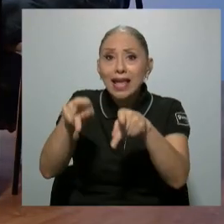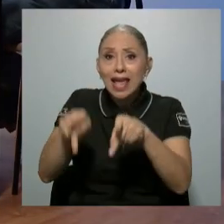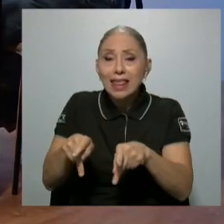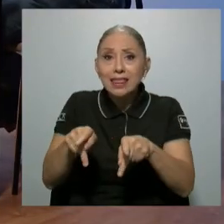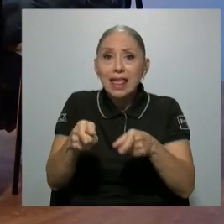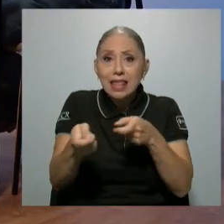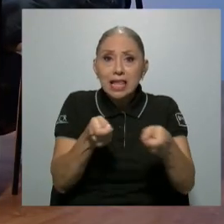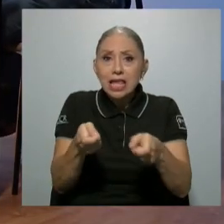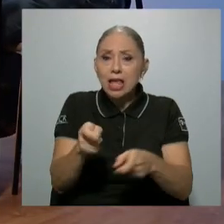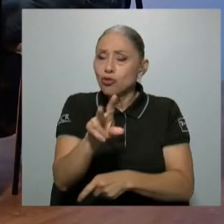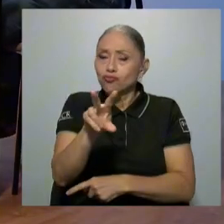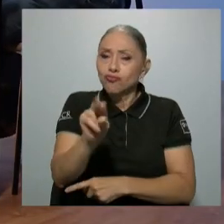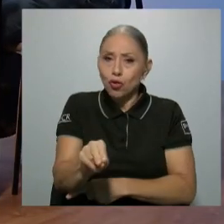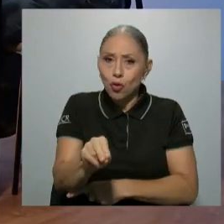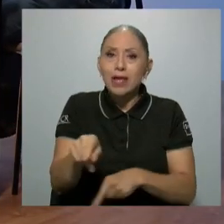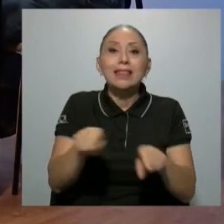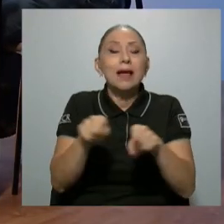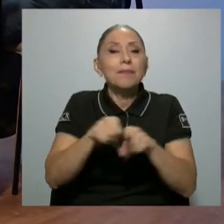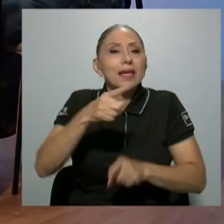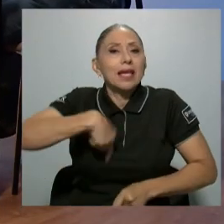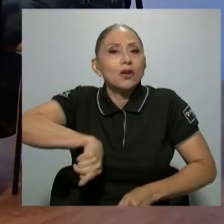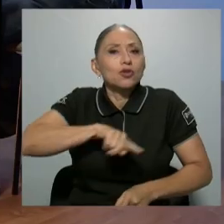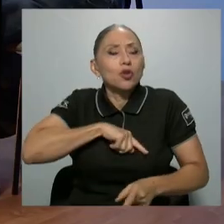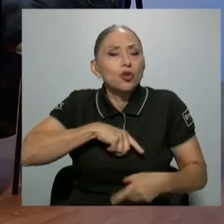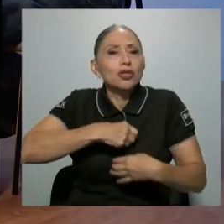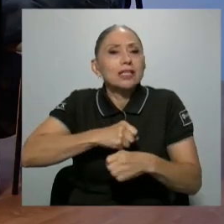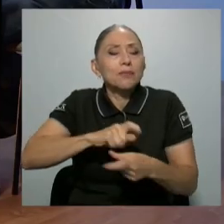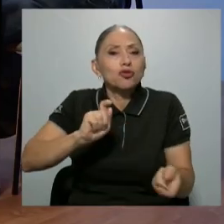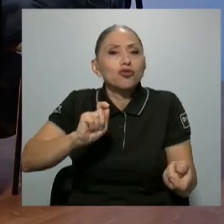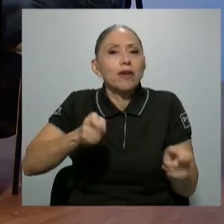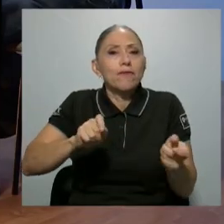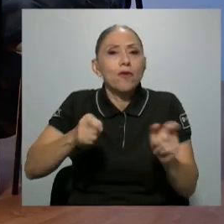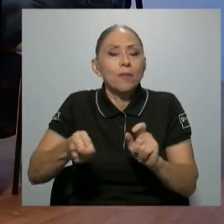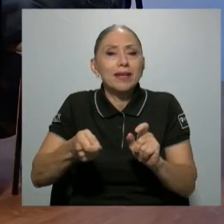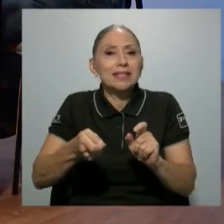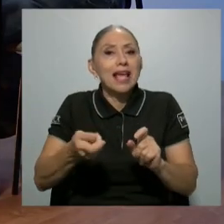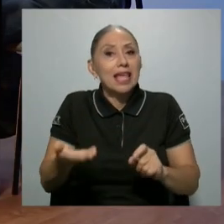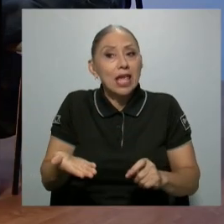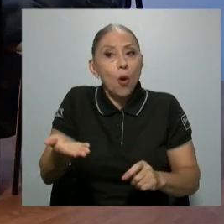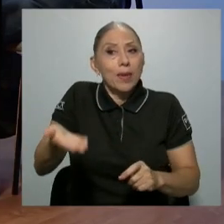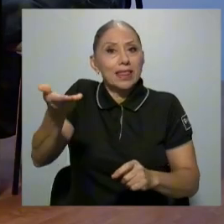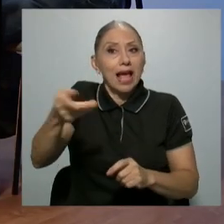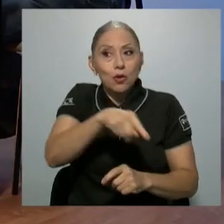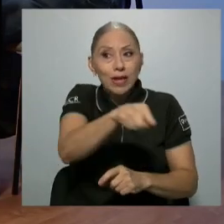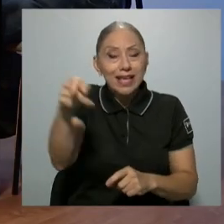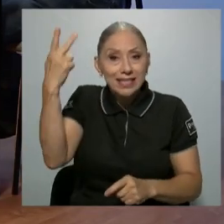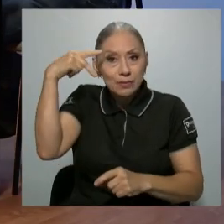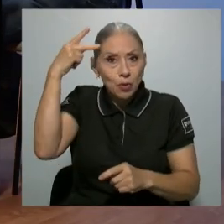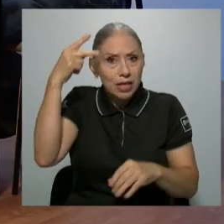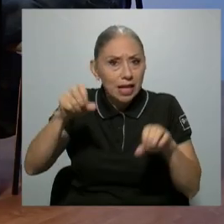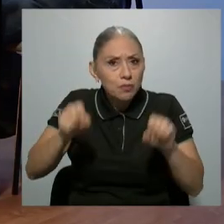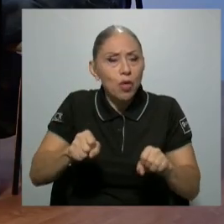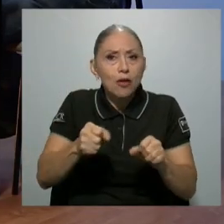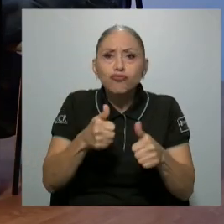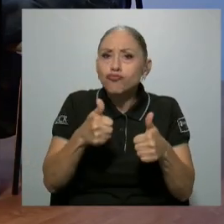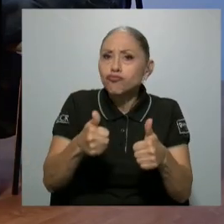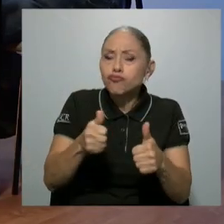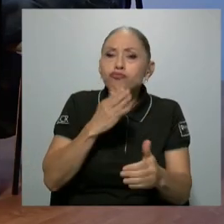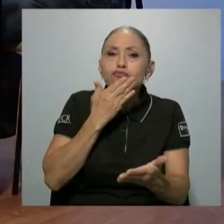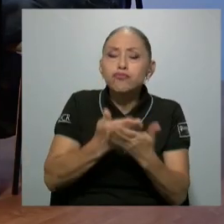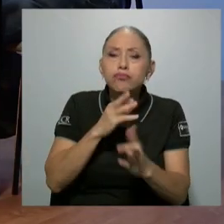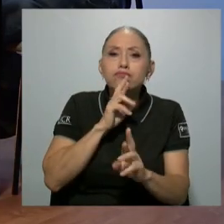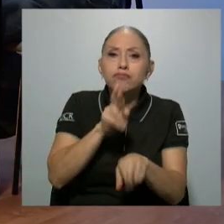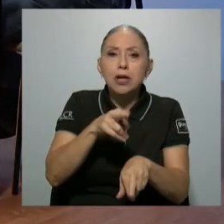esas cosas, sino fue producto de que hicimos reformas que aumentaron la efectividad de ese tipo de políticas. Y en ese sentido podemos estar tranquilos, me parece a mí,